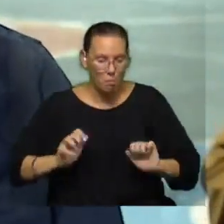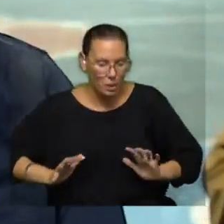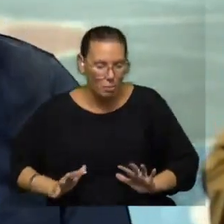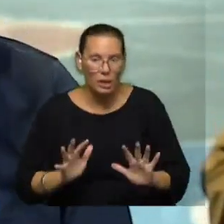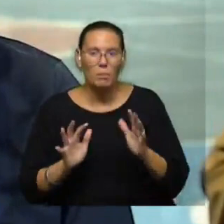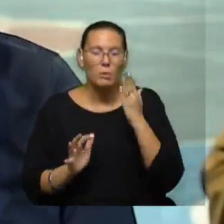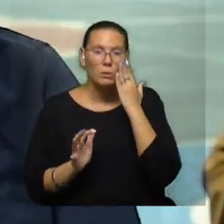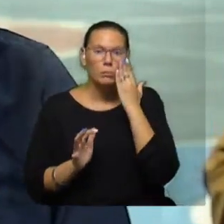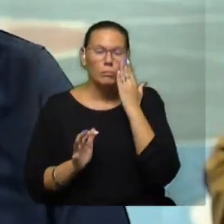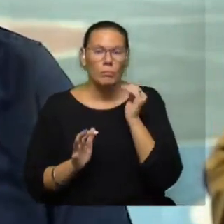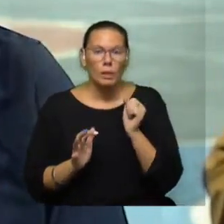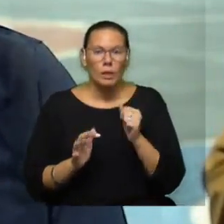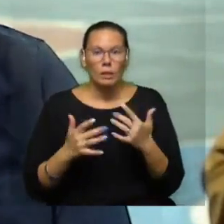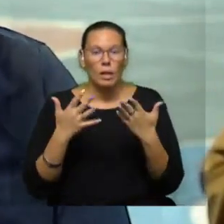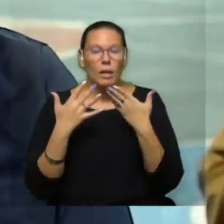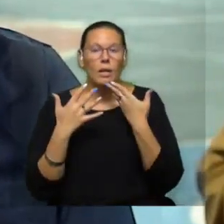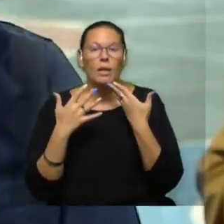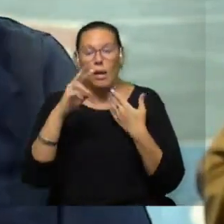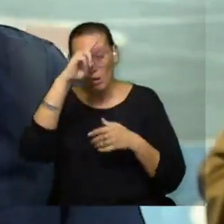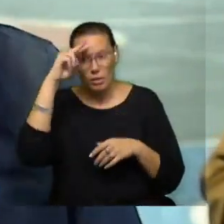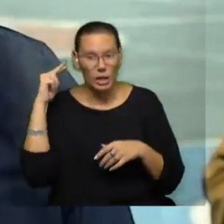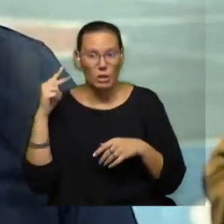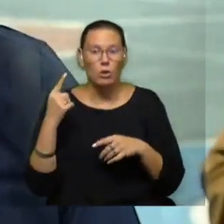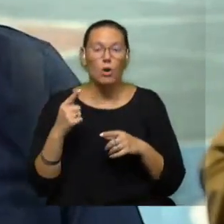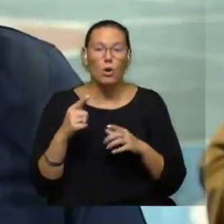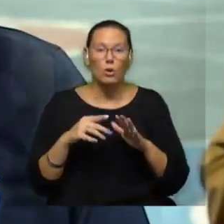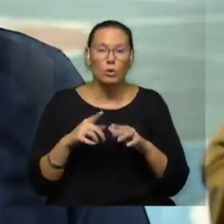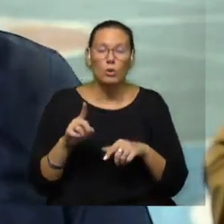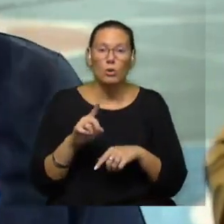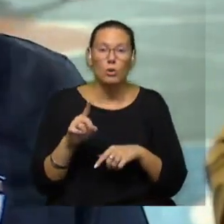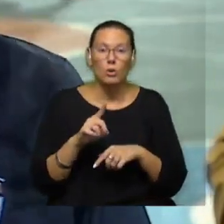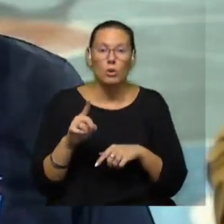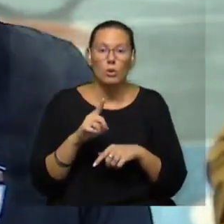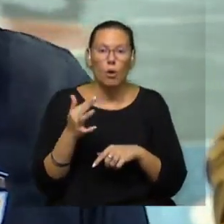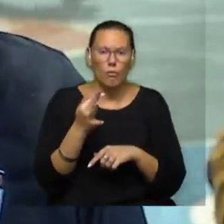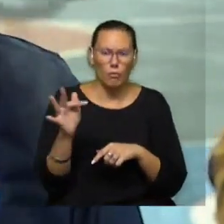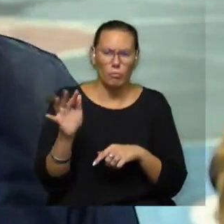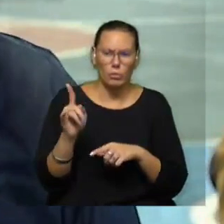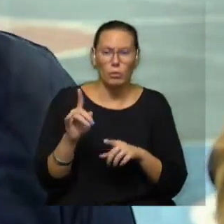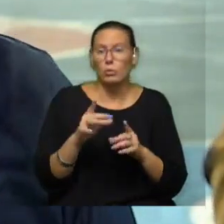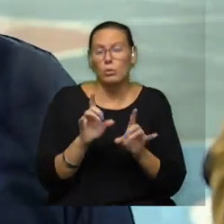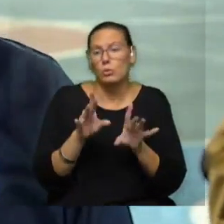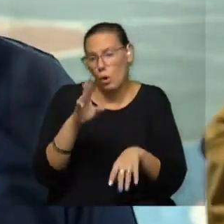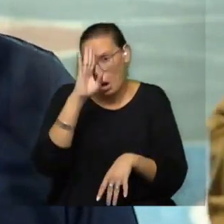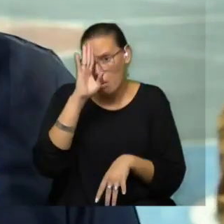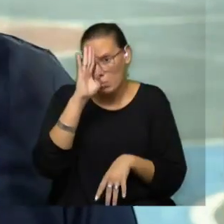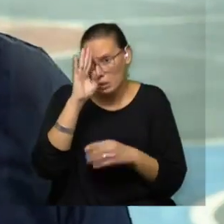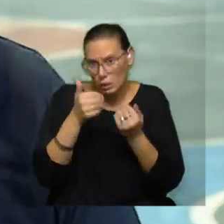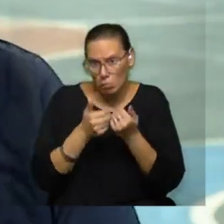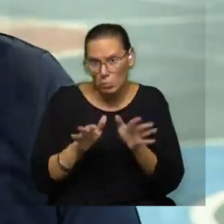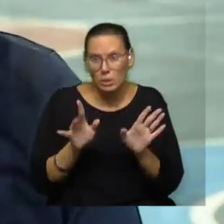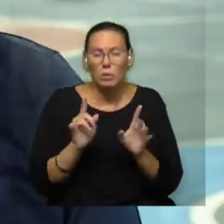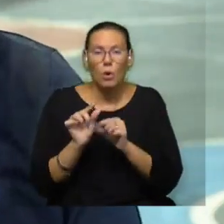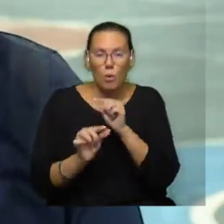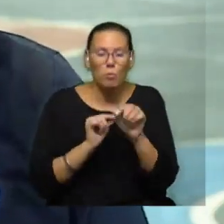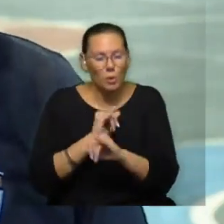parte de verano. Nuestros chicos no son ningunos federados, es todo escuelita. Entonces, es un poco